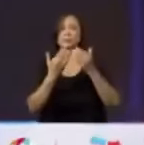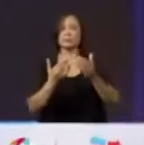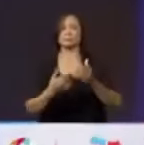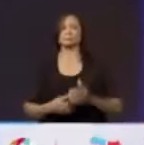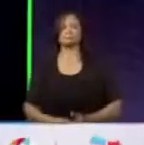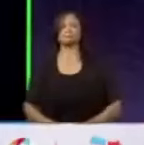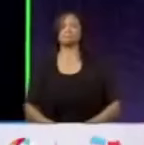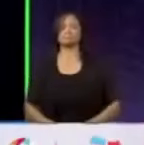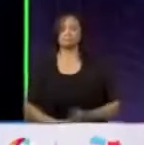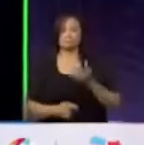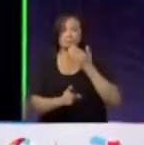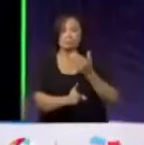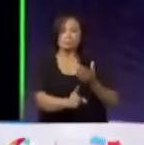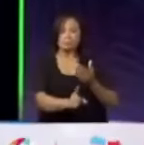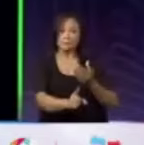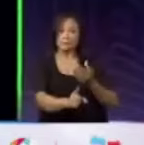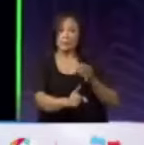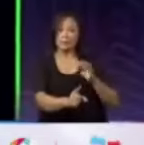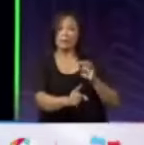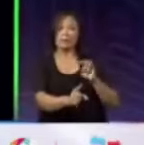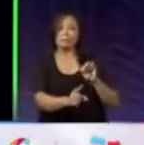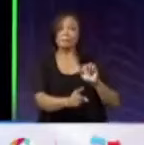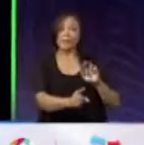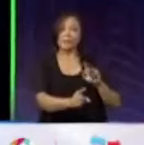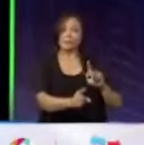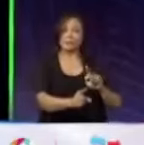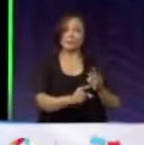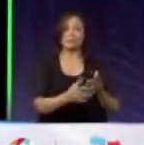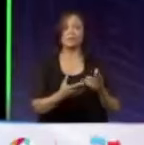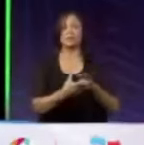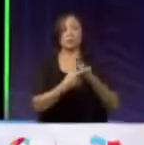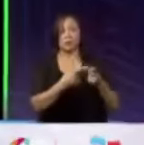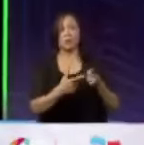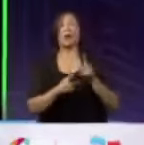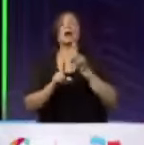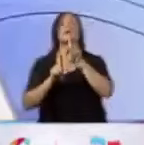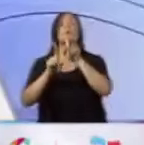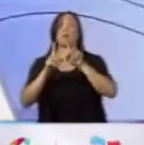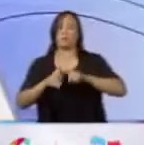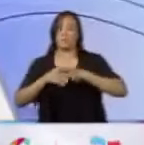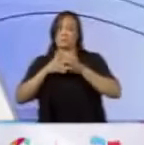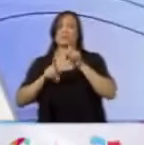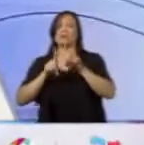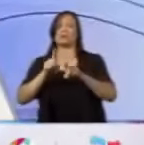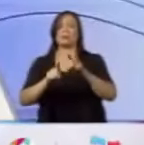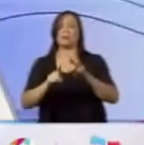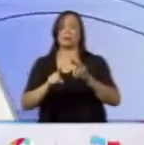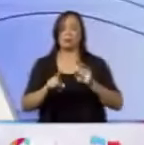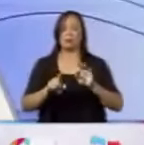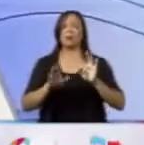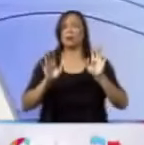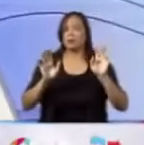gracias. Gracias a usted, candidato Martínez. Vamos entonces a las preguntas. Yo tenía